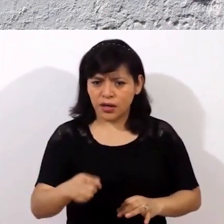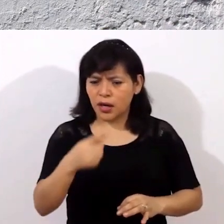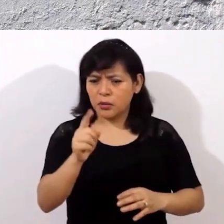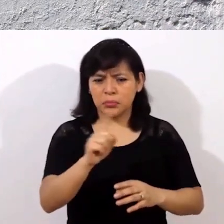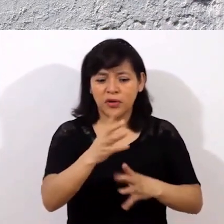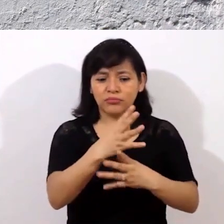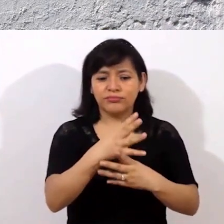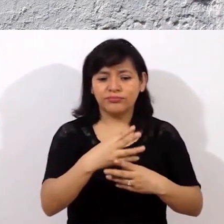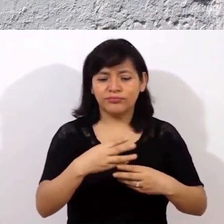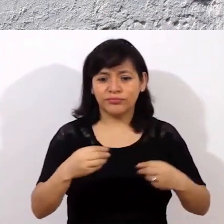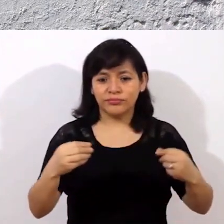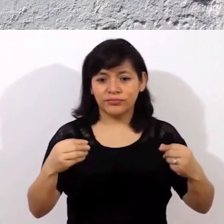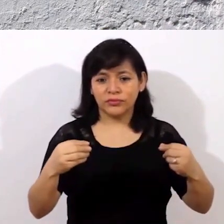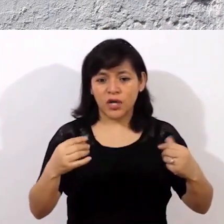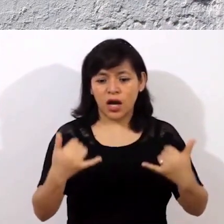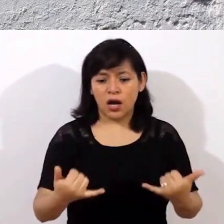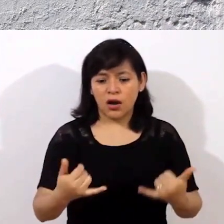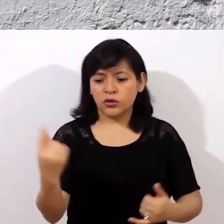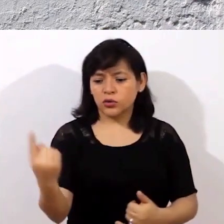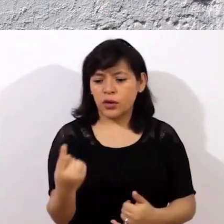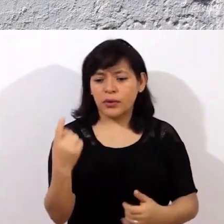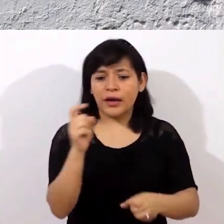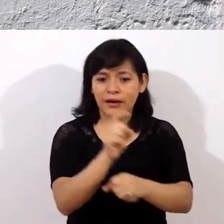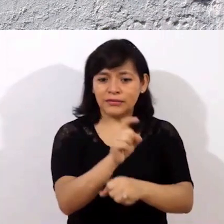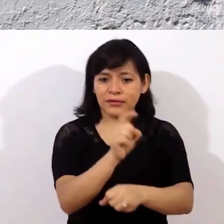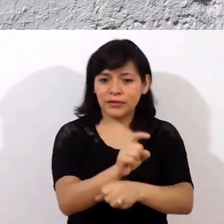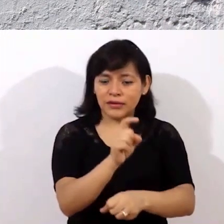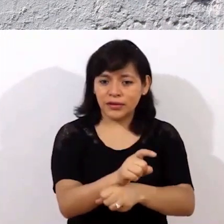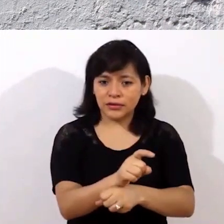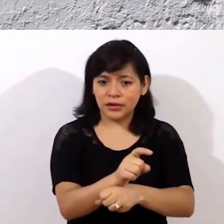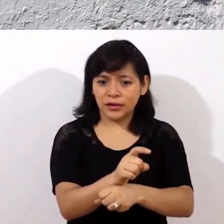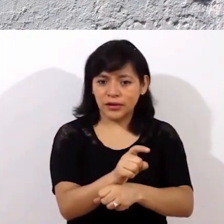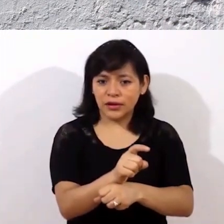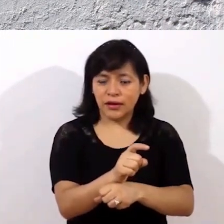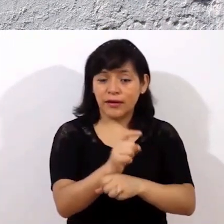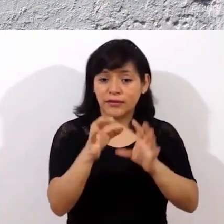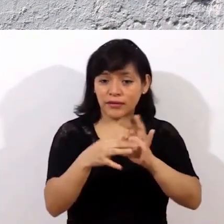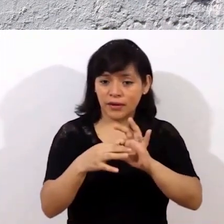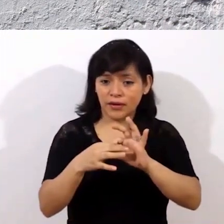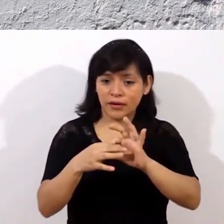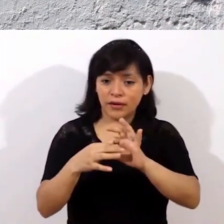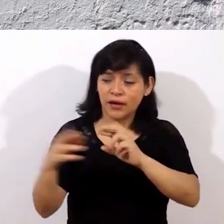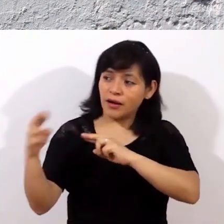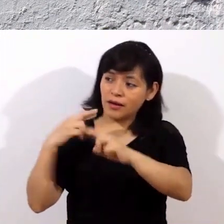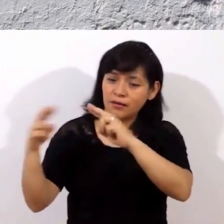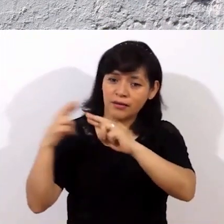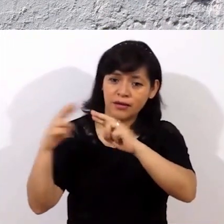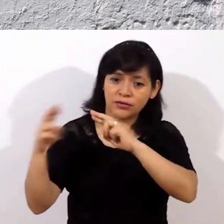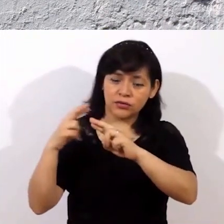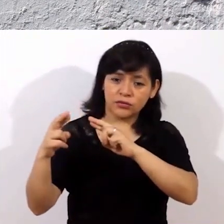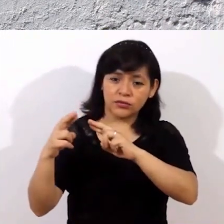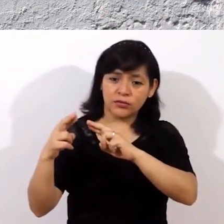desaparece gradualmente y se convierte en un trasfondo para que el énfasis se ponga sobre